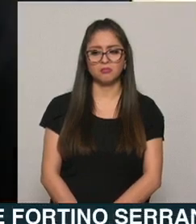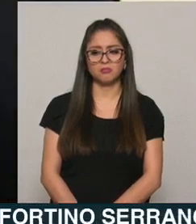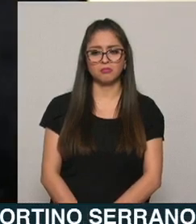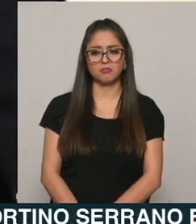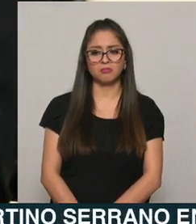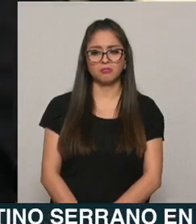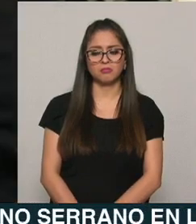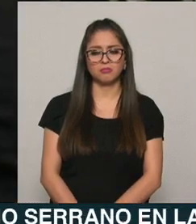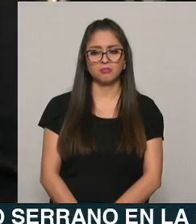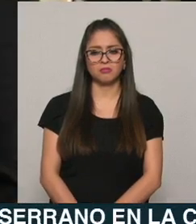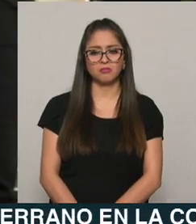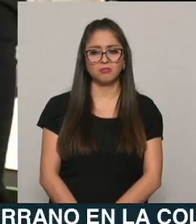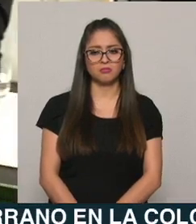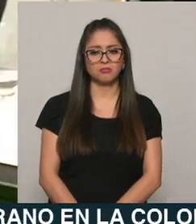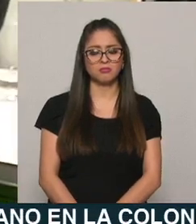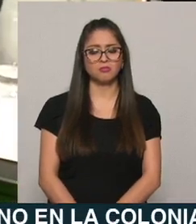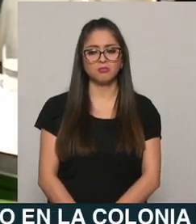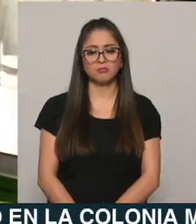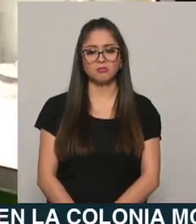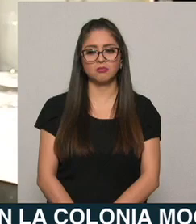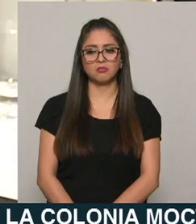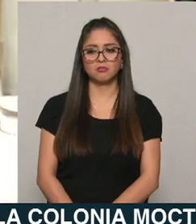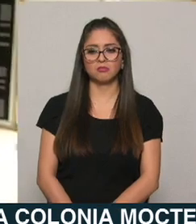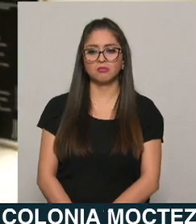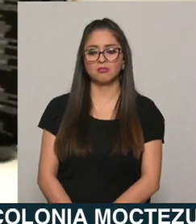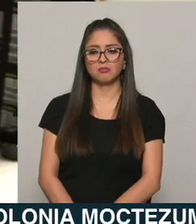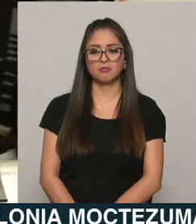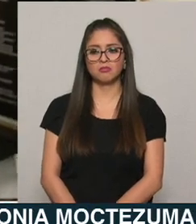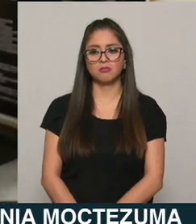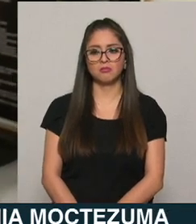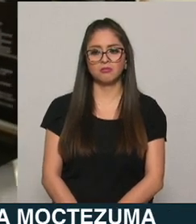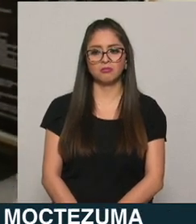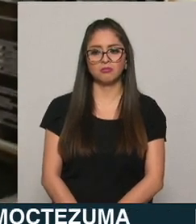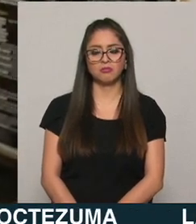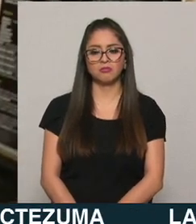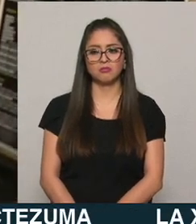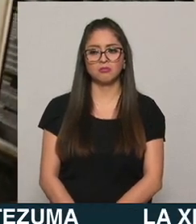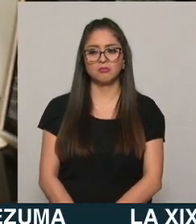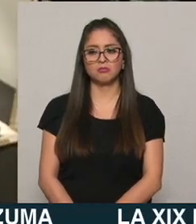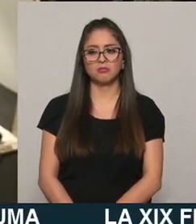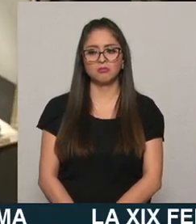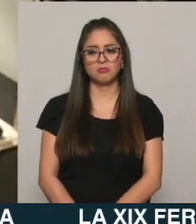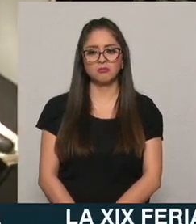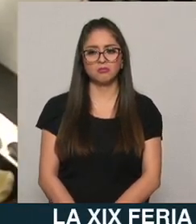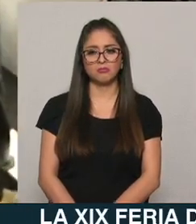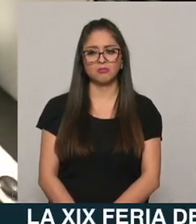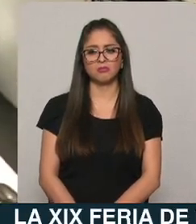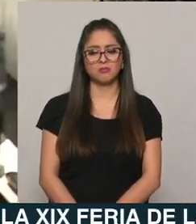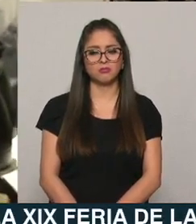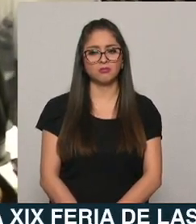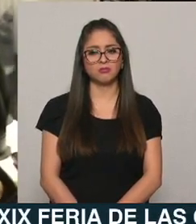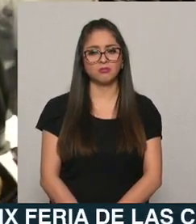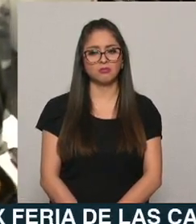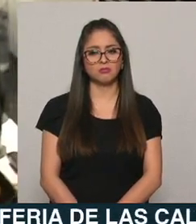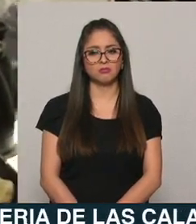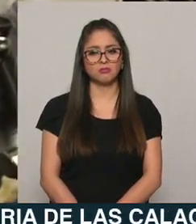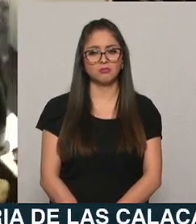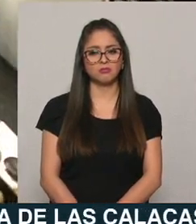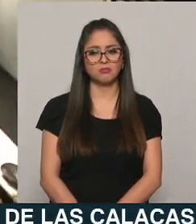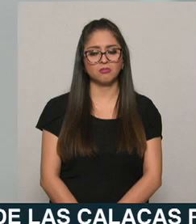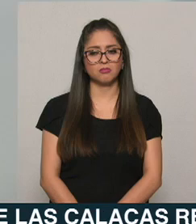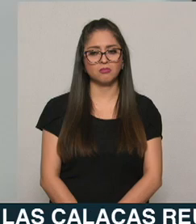¿Entrego? Gracias. Claro, que lo disfrute, provecho. ¿De qué es? Son unas esferas shari de queso crema.